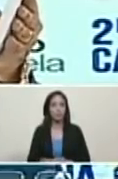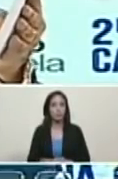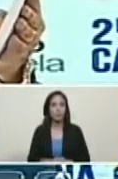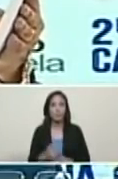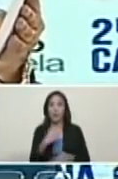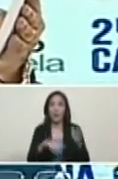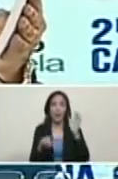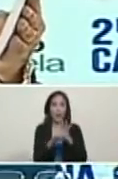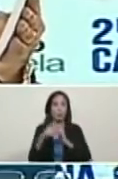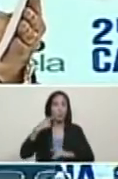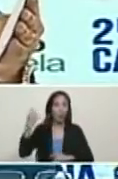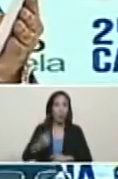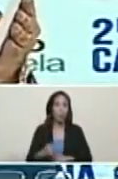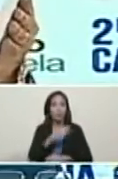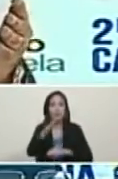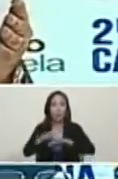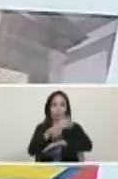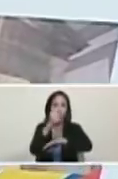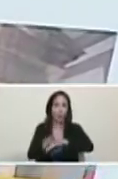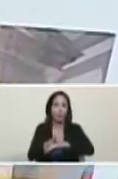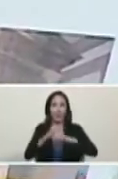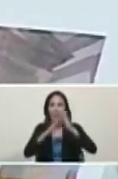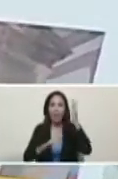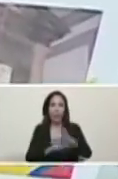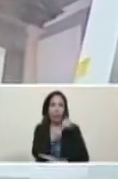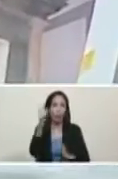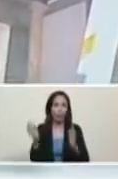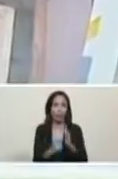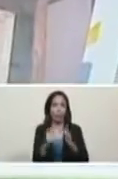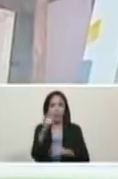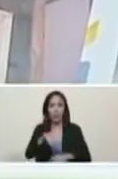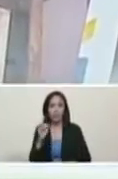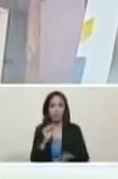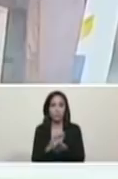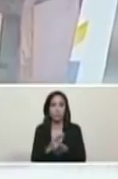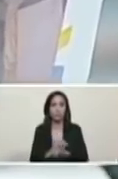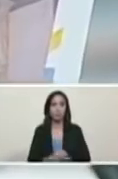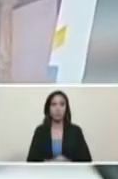la ley a estos terroristas y a todos los que aparezcan.